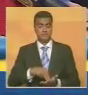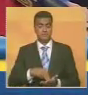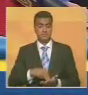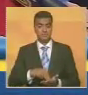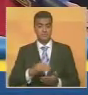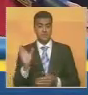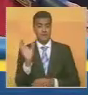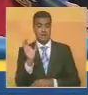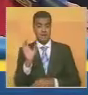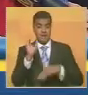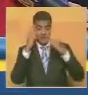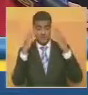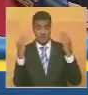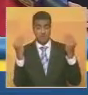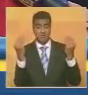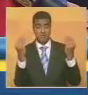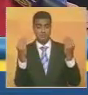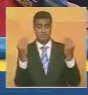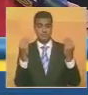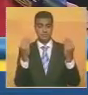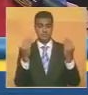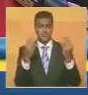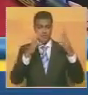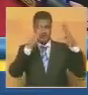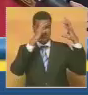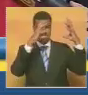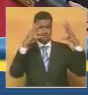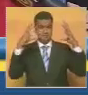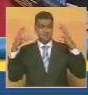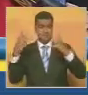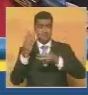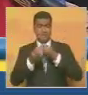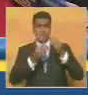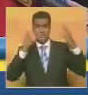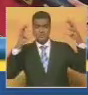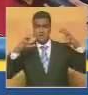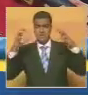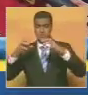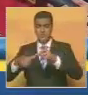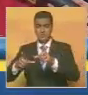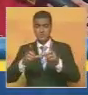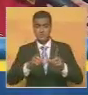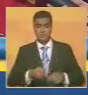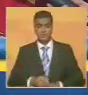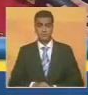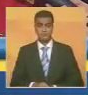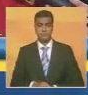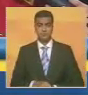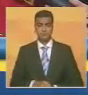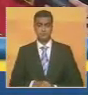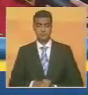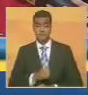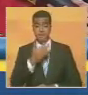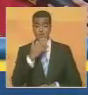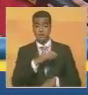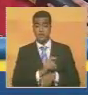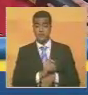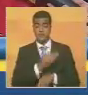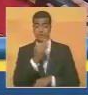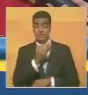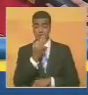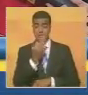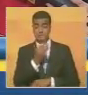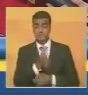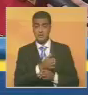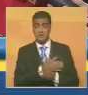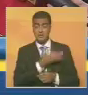distrito capital y Vargas, amanecen con nubosidad débil generando algunas lloviznas, sobre todo en esa zona montañosa. Mejora el tiempo hacia el mediodía y